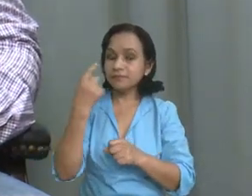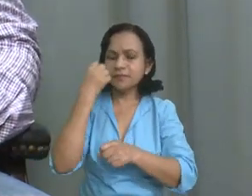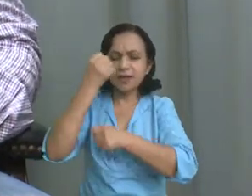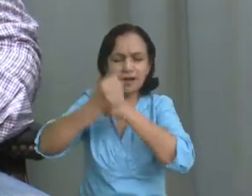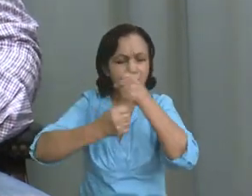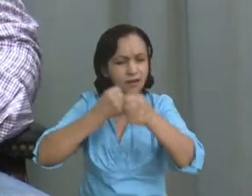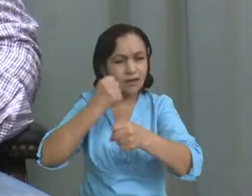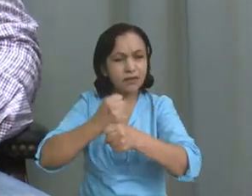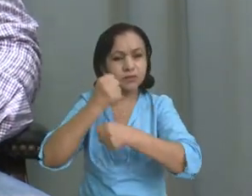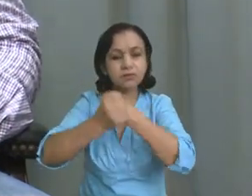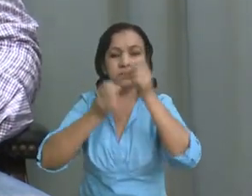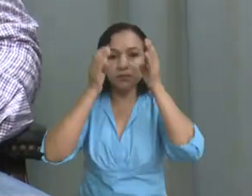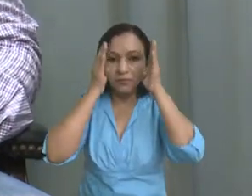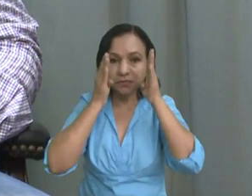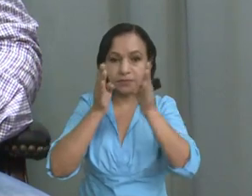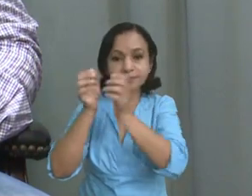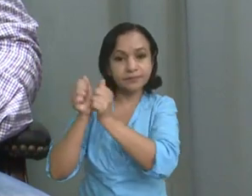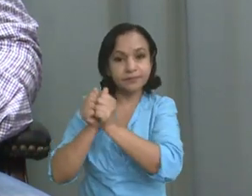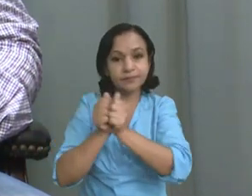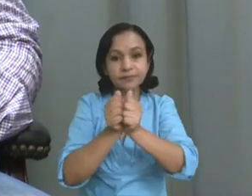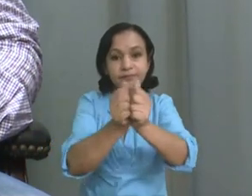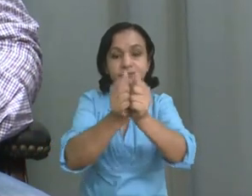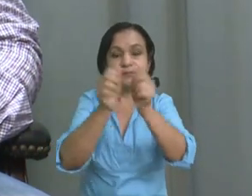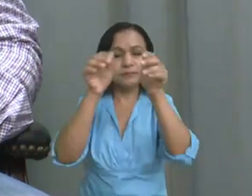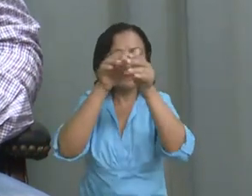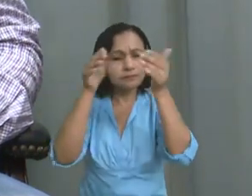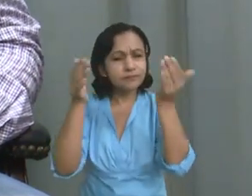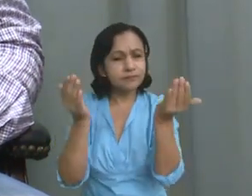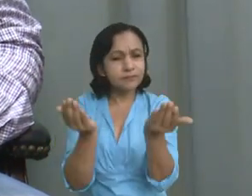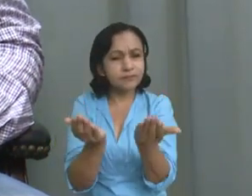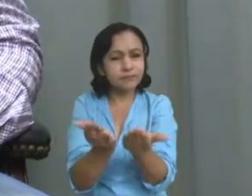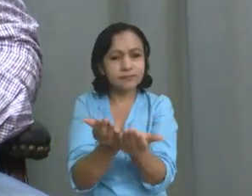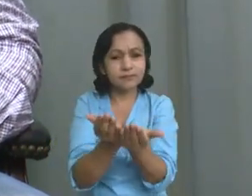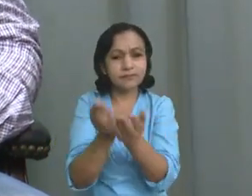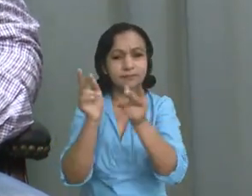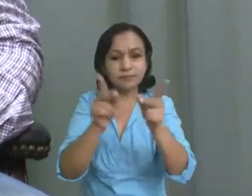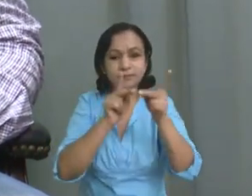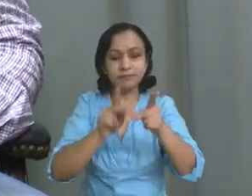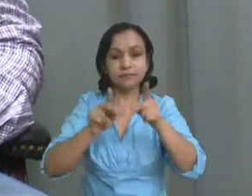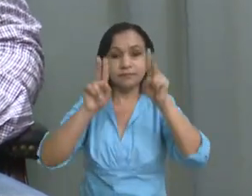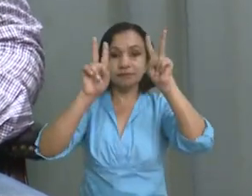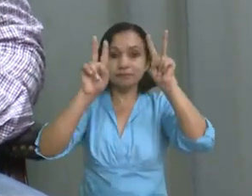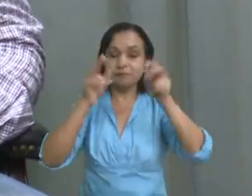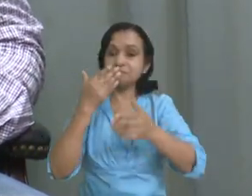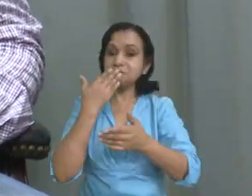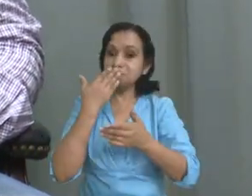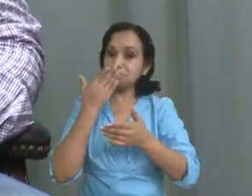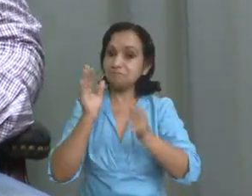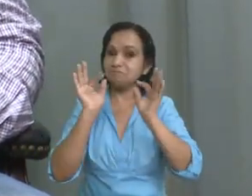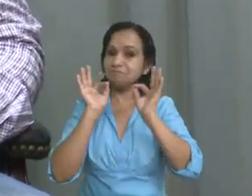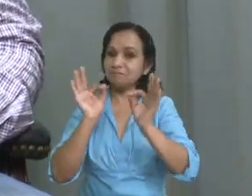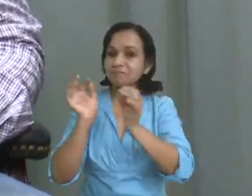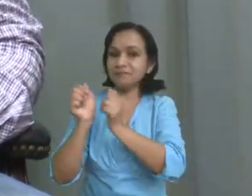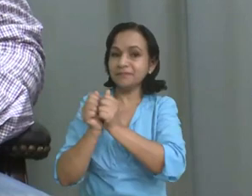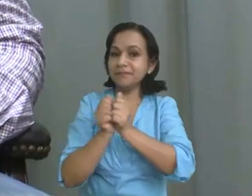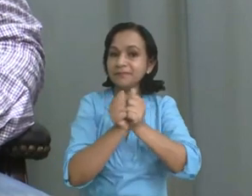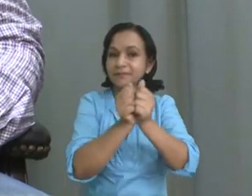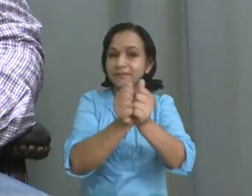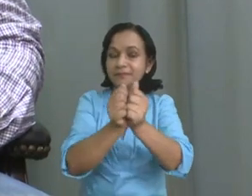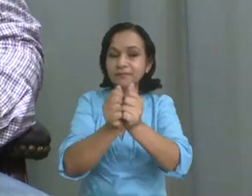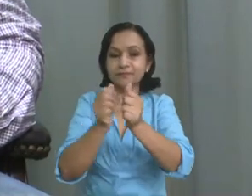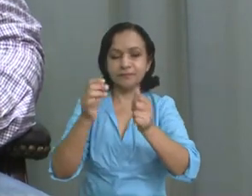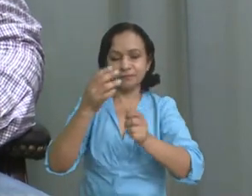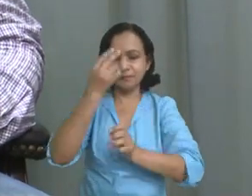años de atención y acompañamiento a la humanidad. Para hablar de este tema, pues me encuentro muy bien acompañado. Con nosotros se encuentra